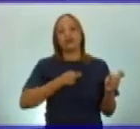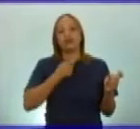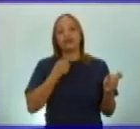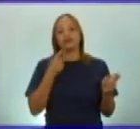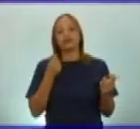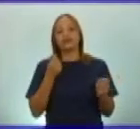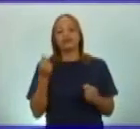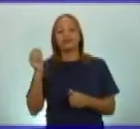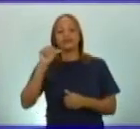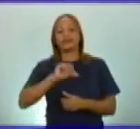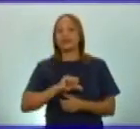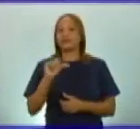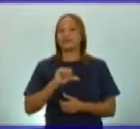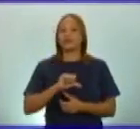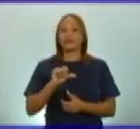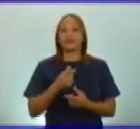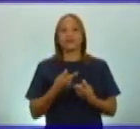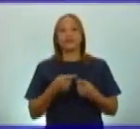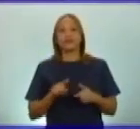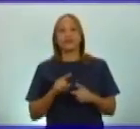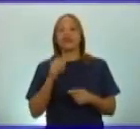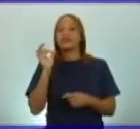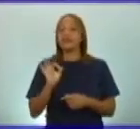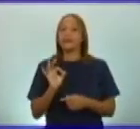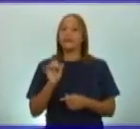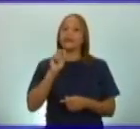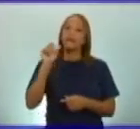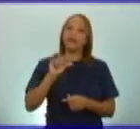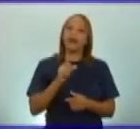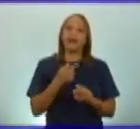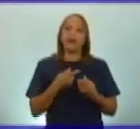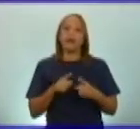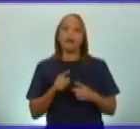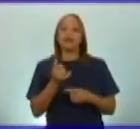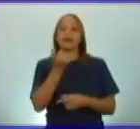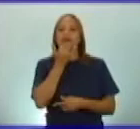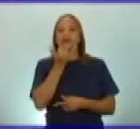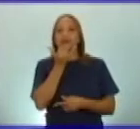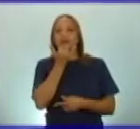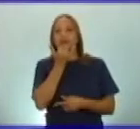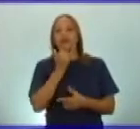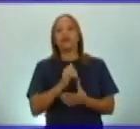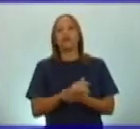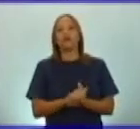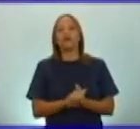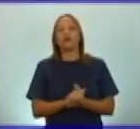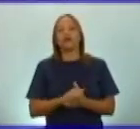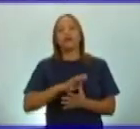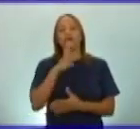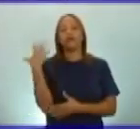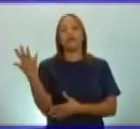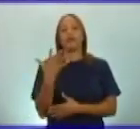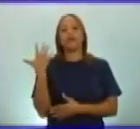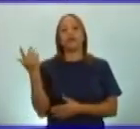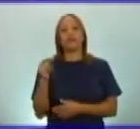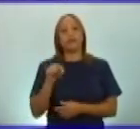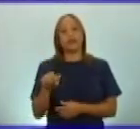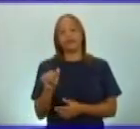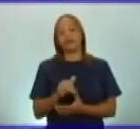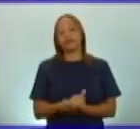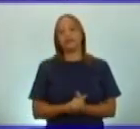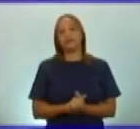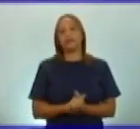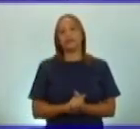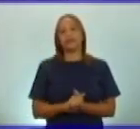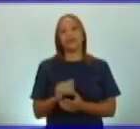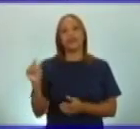económica, siempre son catástrofes ambientales porque se afectó considerablemente el medio ambiente. Y